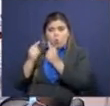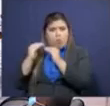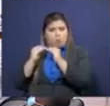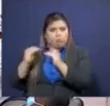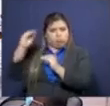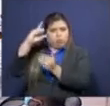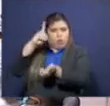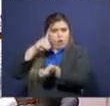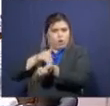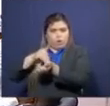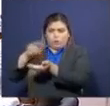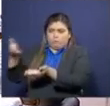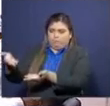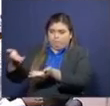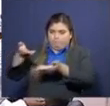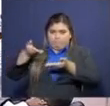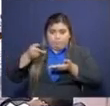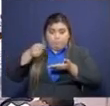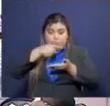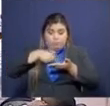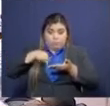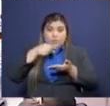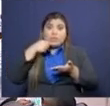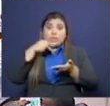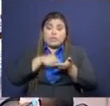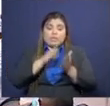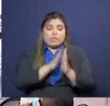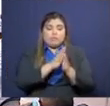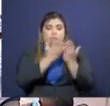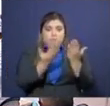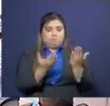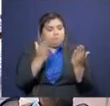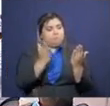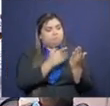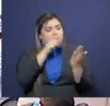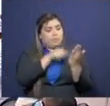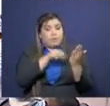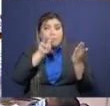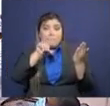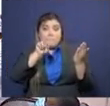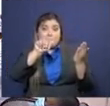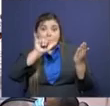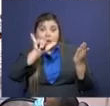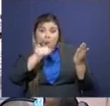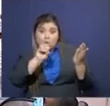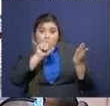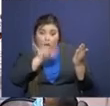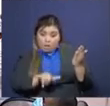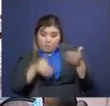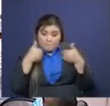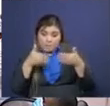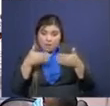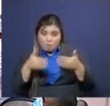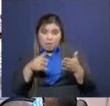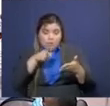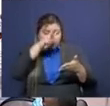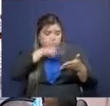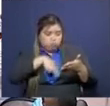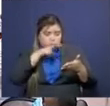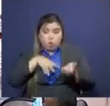se proyectaba que para Panamá, en el mes de mayo, o sea, un periodo